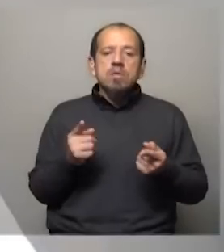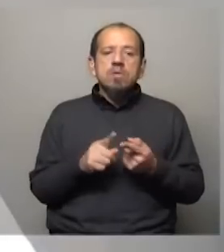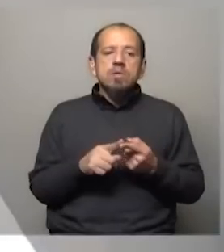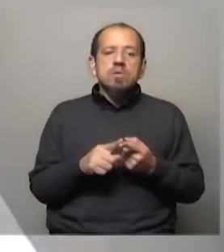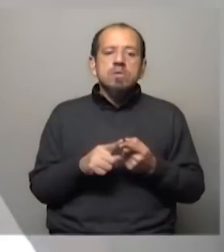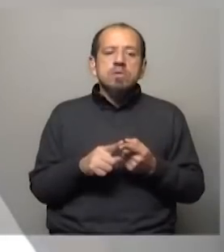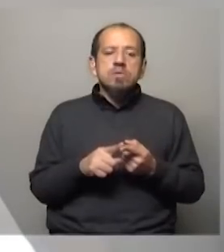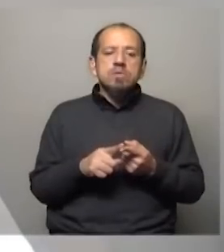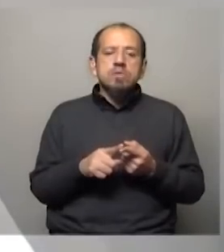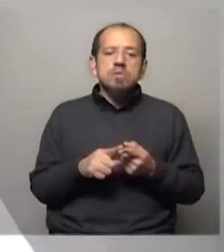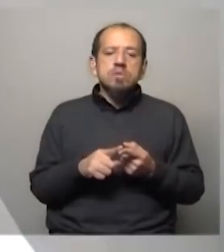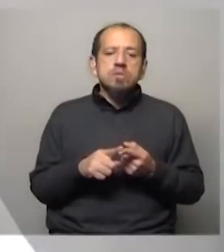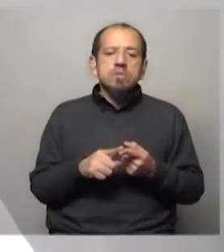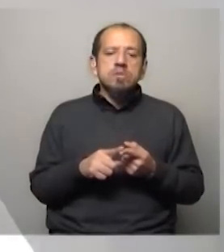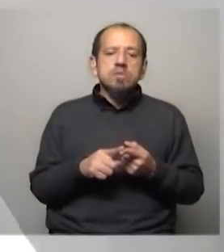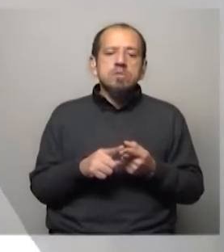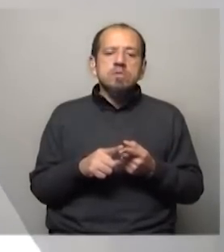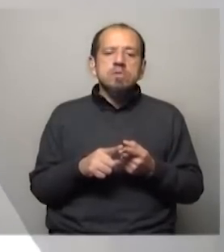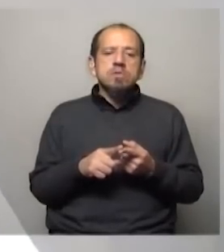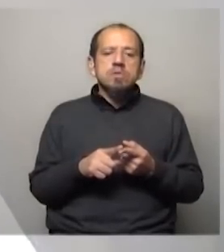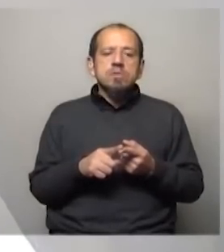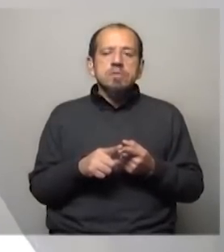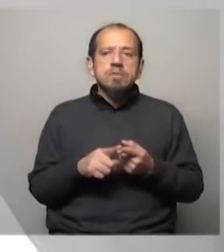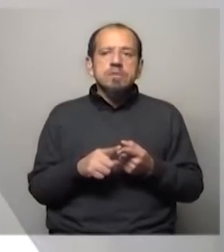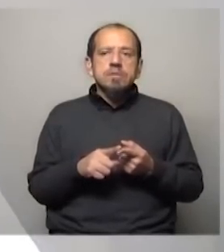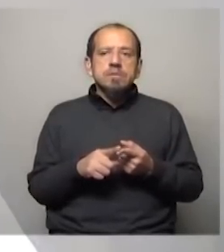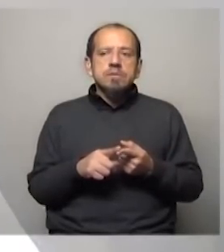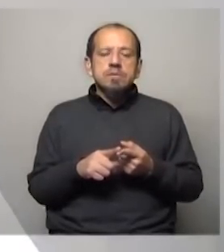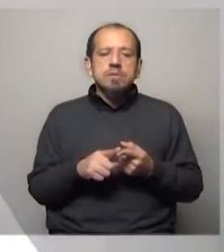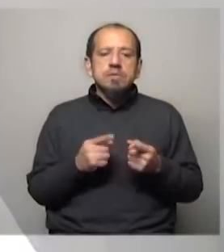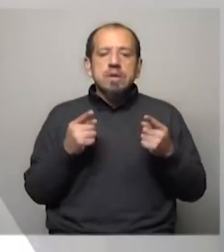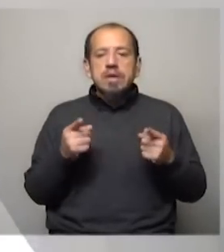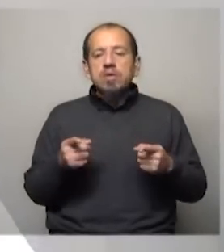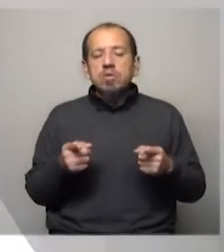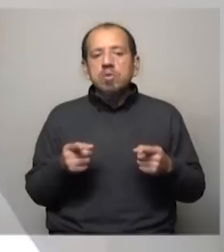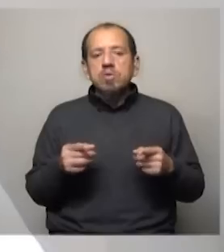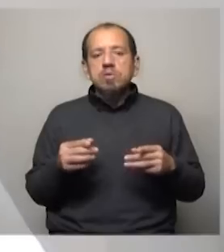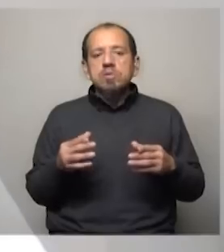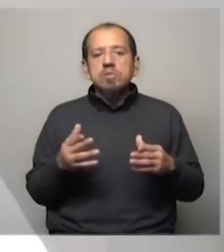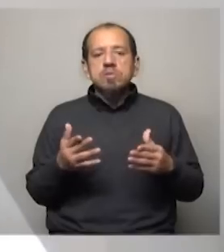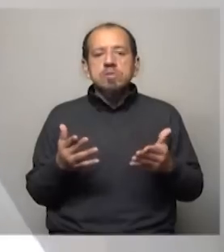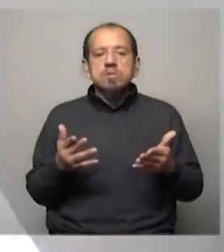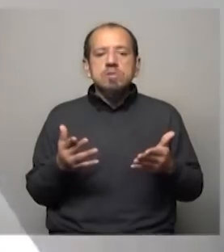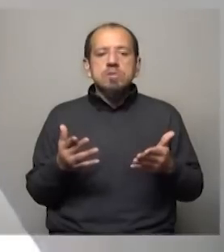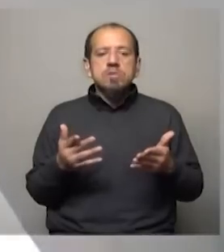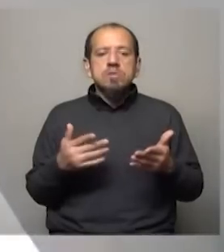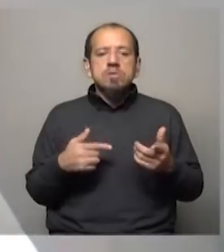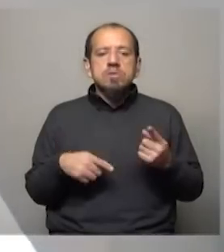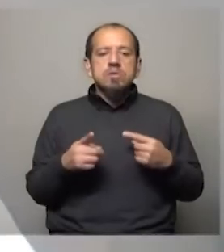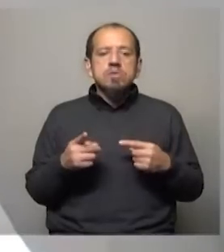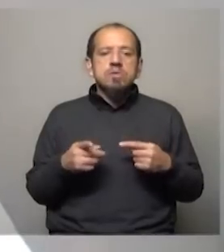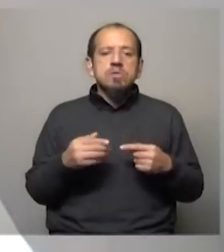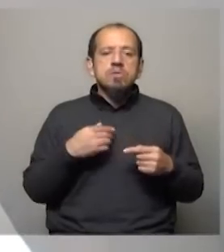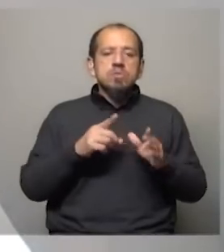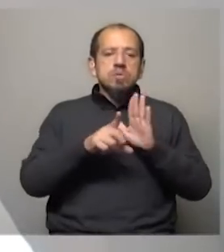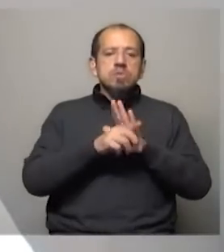este este tipo de de hechos tienen que ver con el voto de una ley